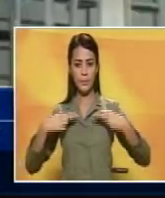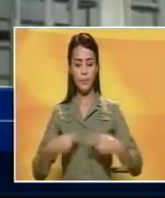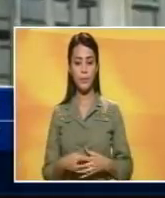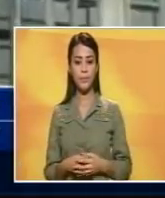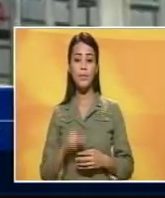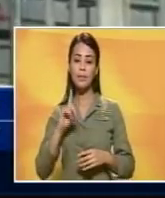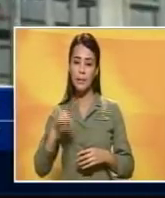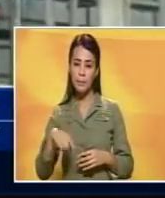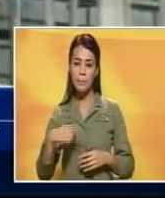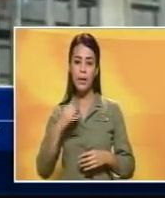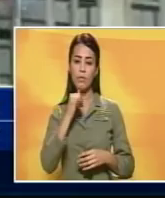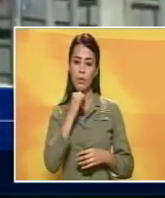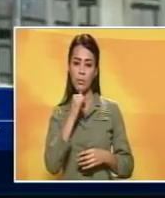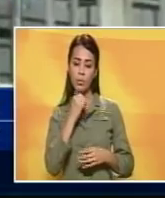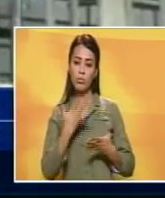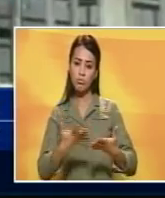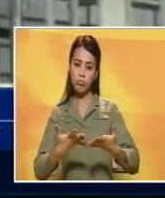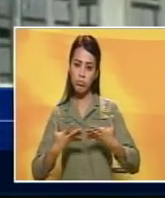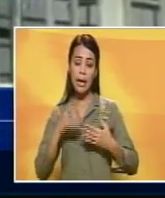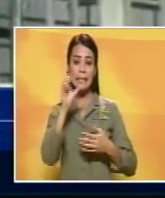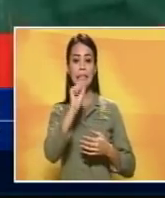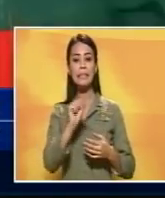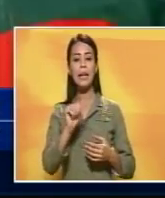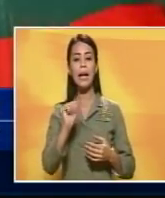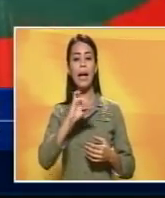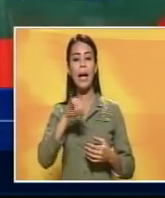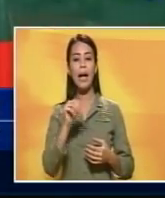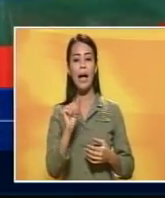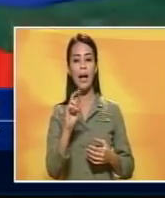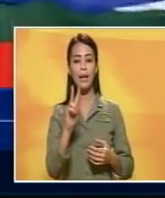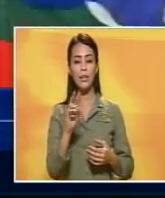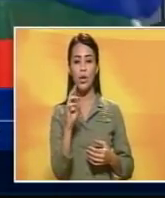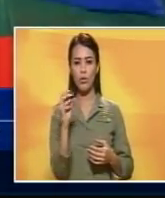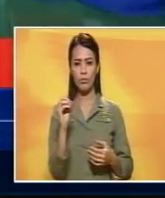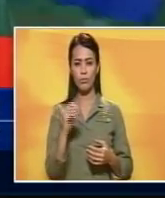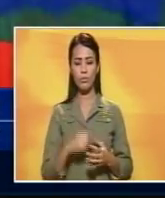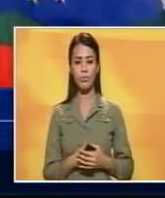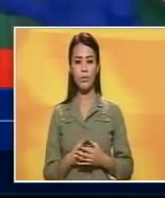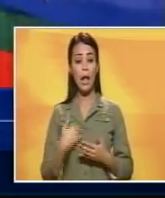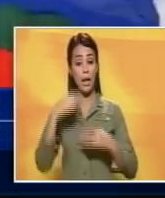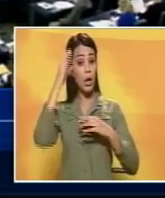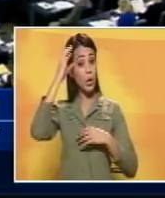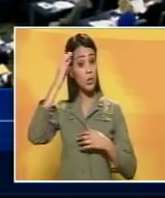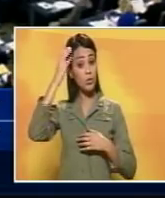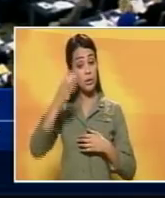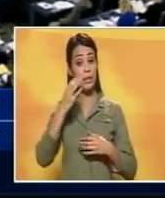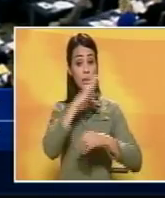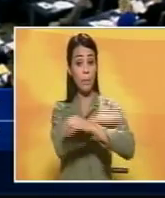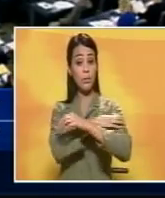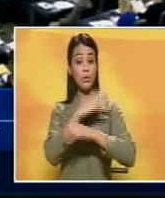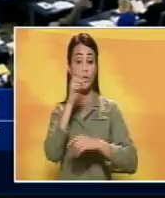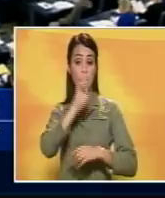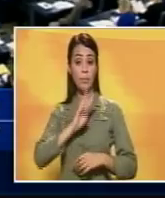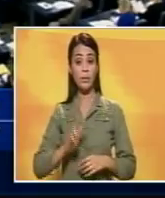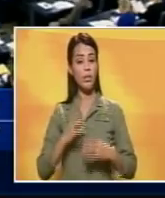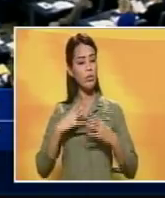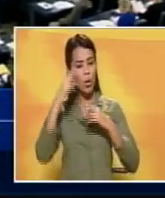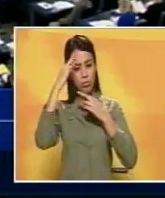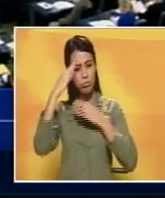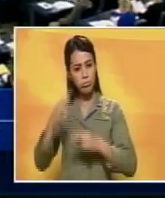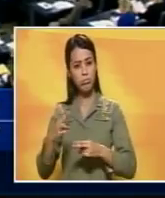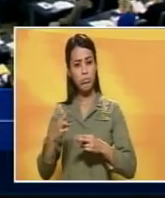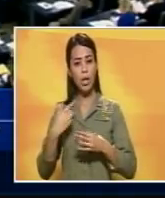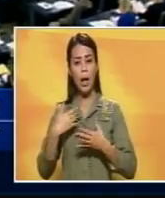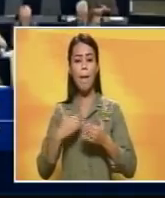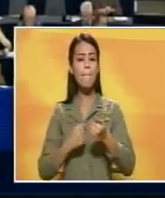que el reconocimiento con el premio Sájarov a la libertad de conciencia a la oposición venezolana es un homenaje a todo el pueblo venezolano y